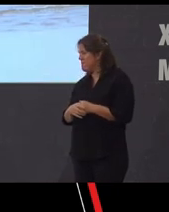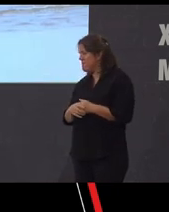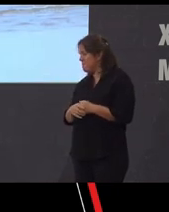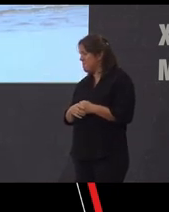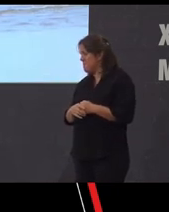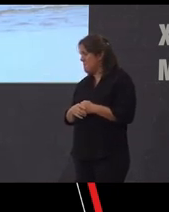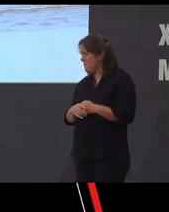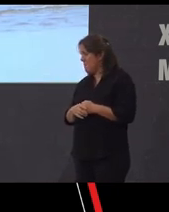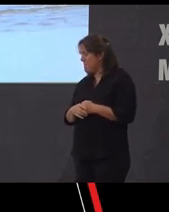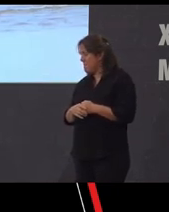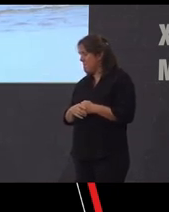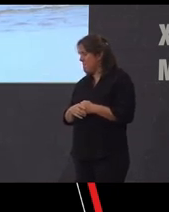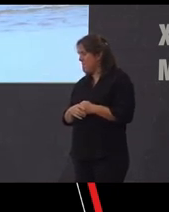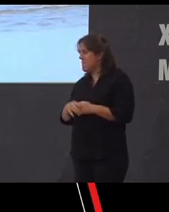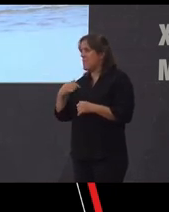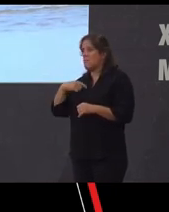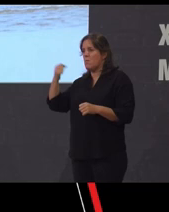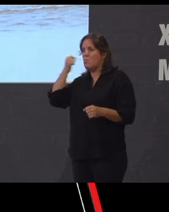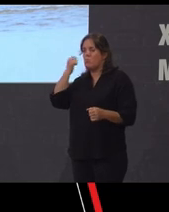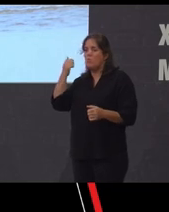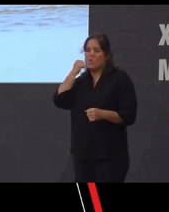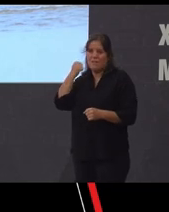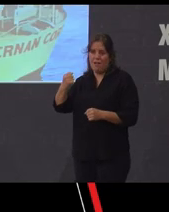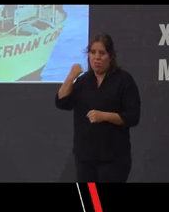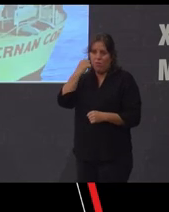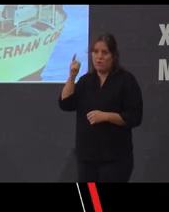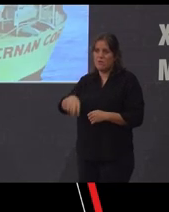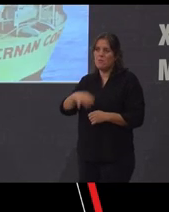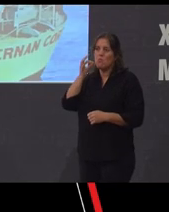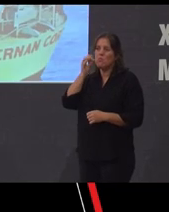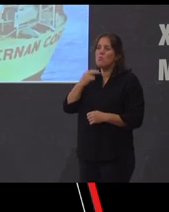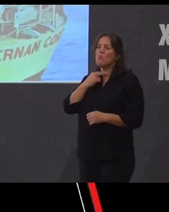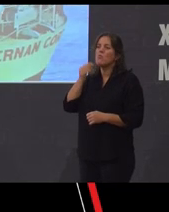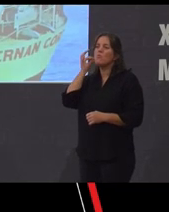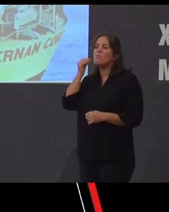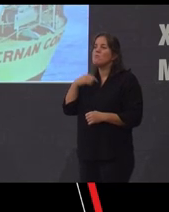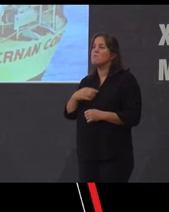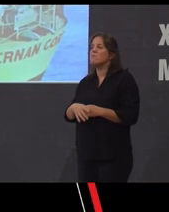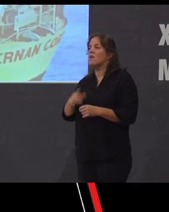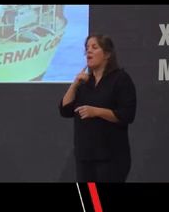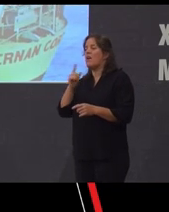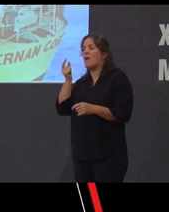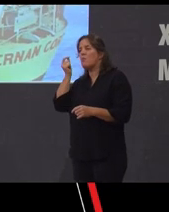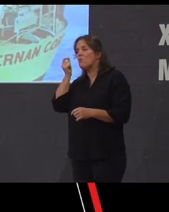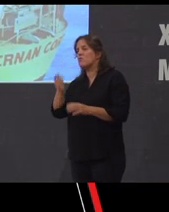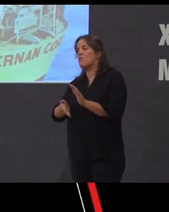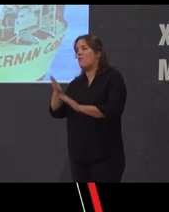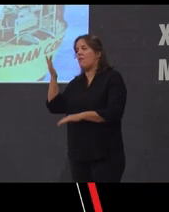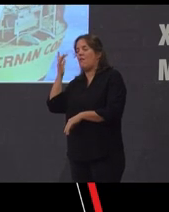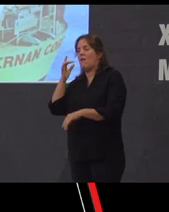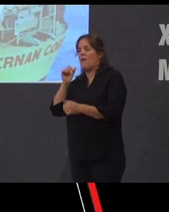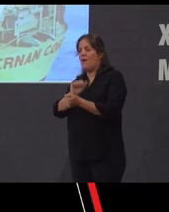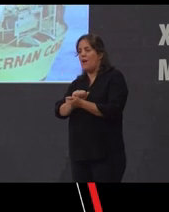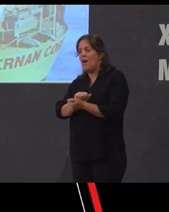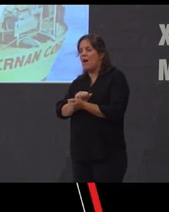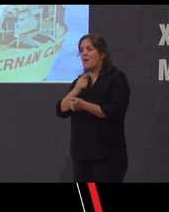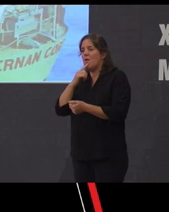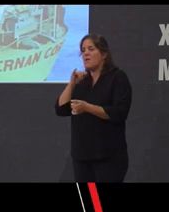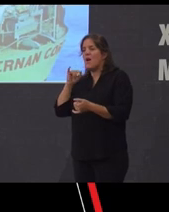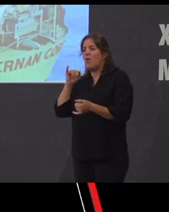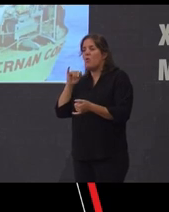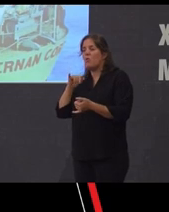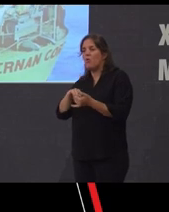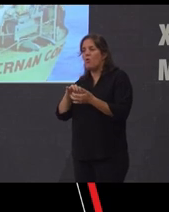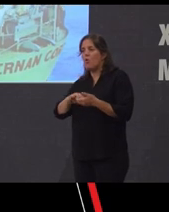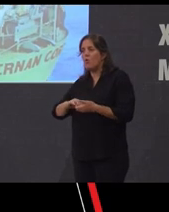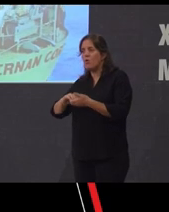coletazo. A mí deron un coletazo. Candela estuvo no hospitalito da cárcel. María Porto José, a miña cuñada Julinda.